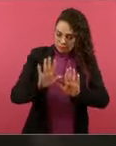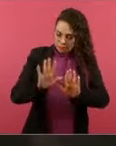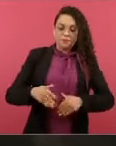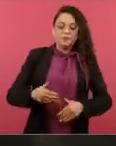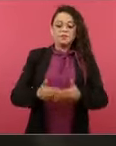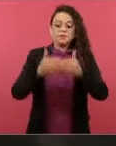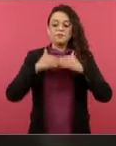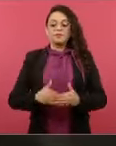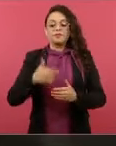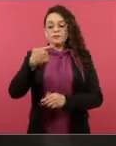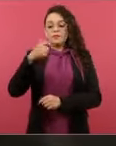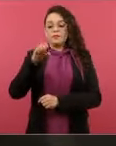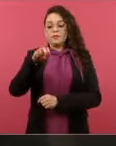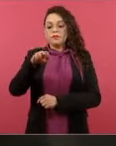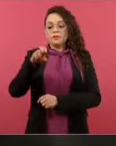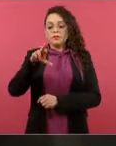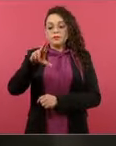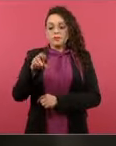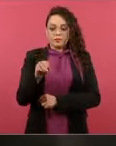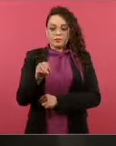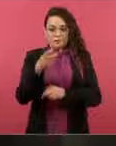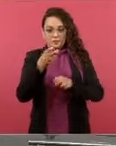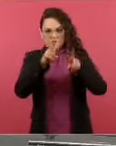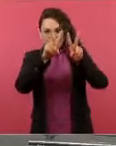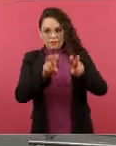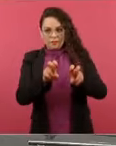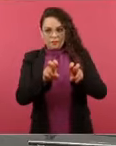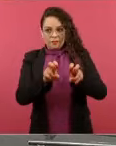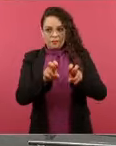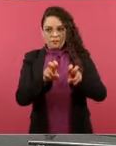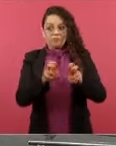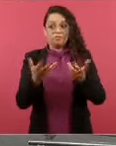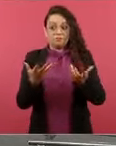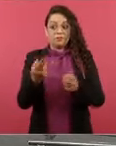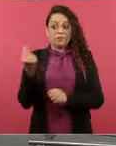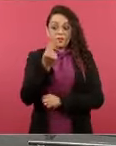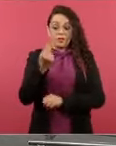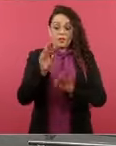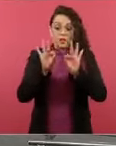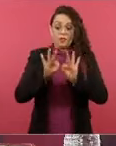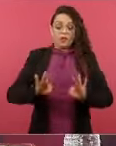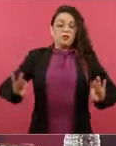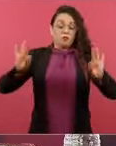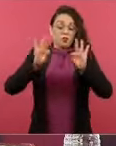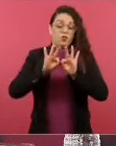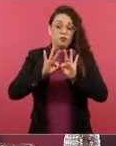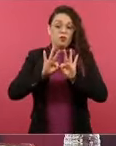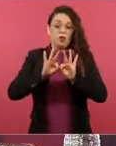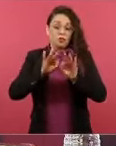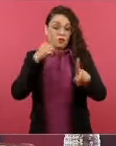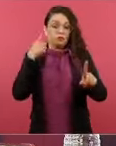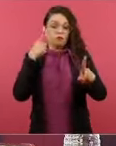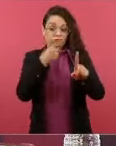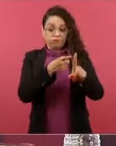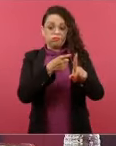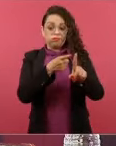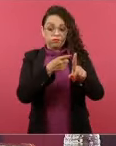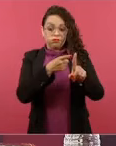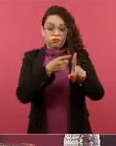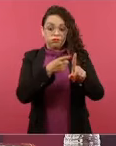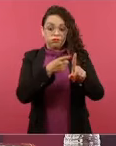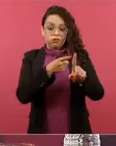es como la semana pasada también me preguntaban otro, que es un tema que tenemos que tocar con mucha fuerza, con mucha